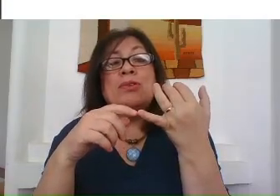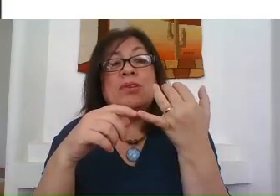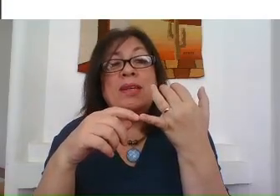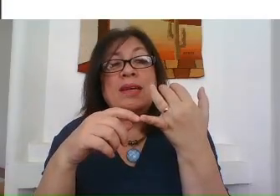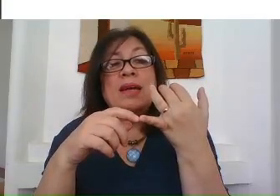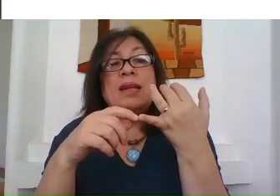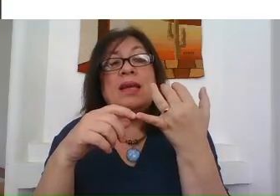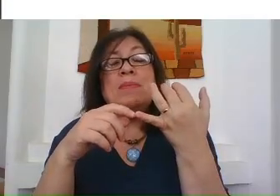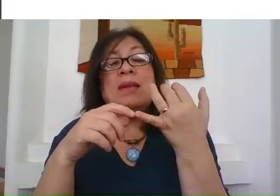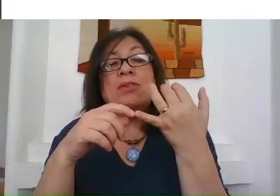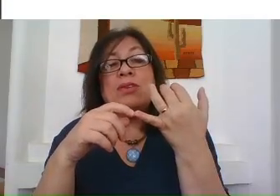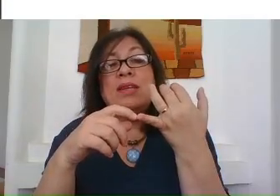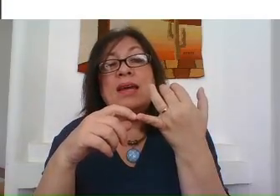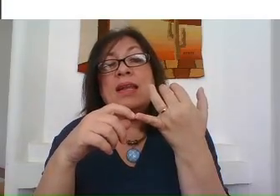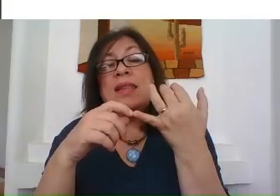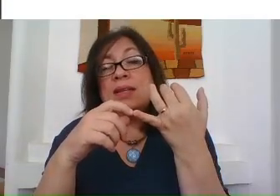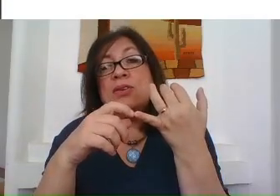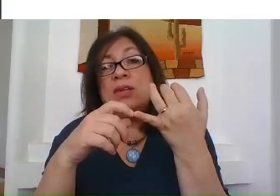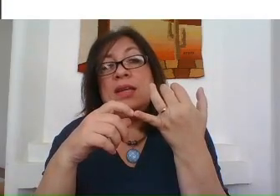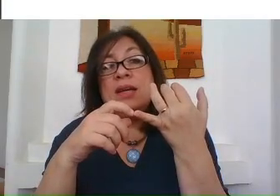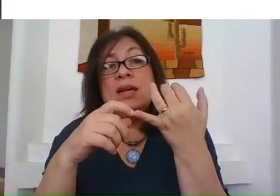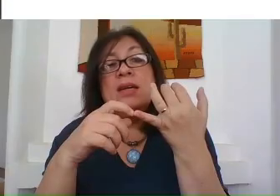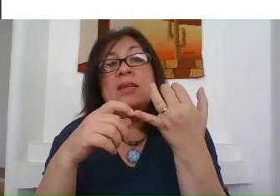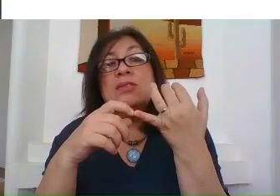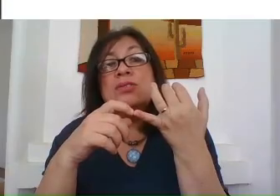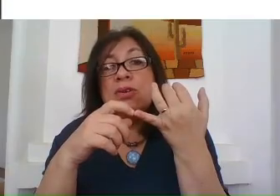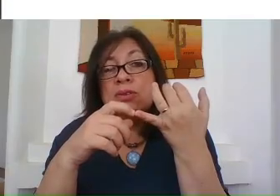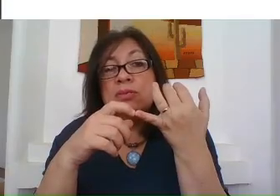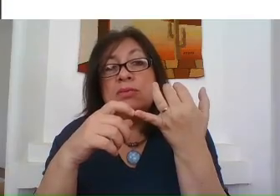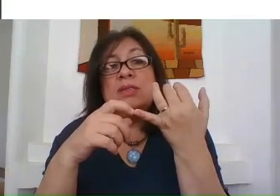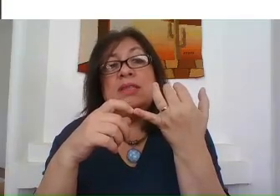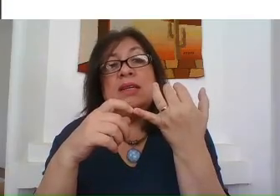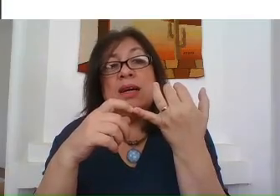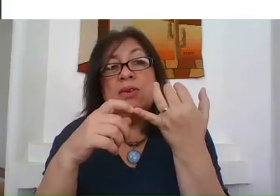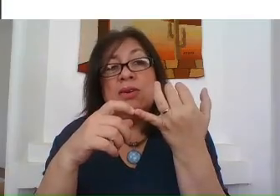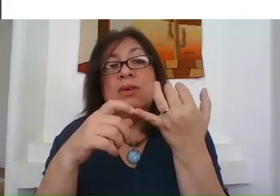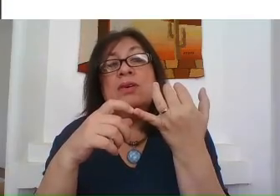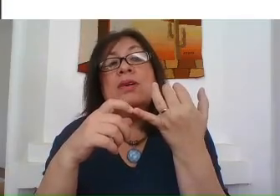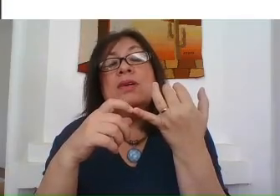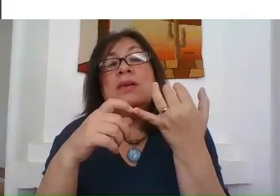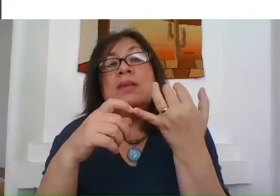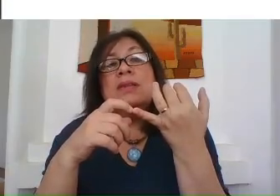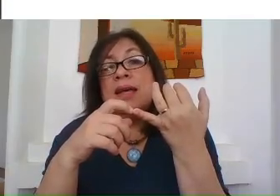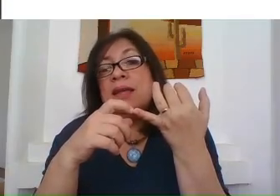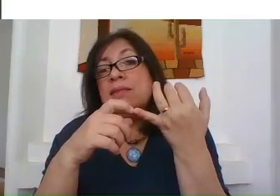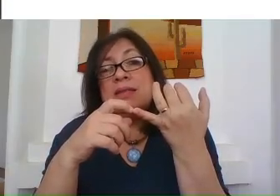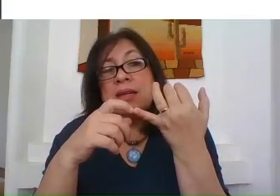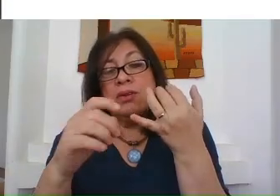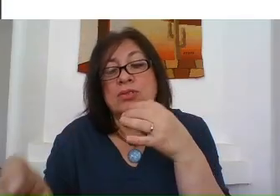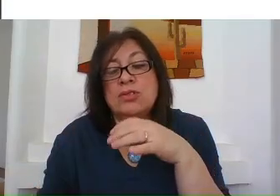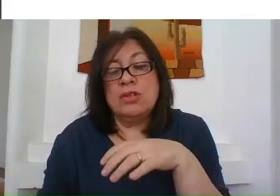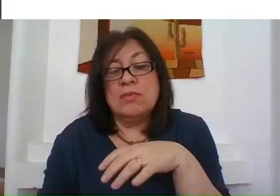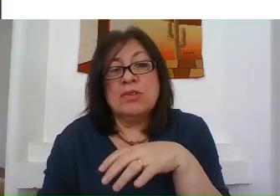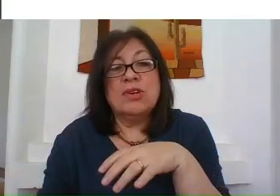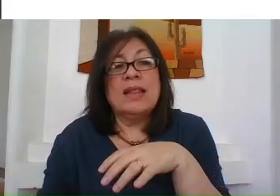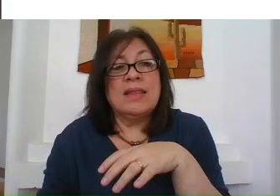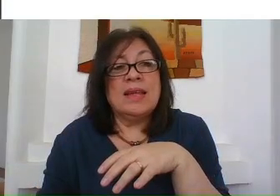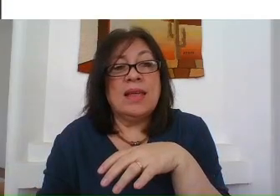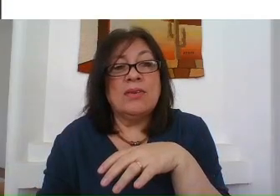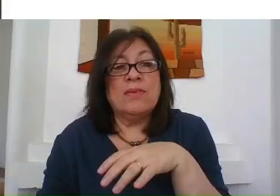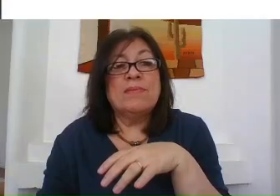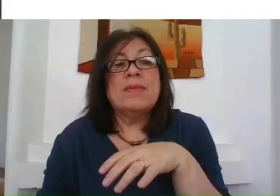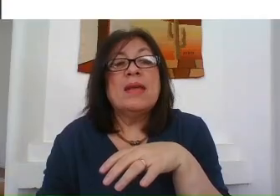la hipotonía, la hipertonía y la distonía, son un indicador de desarrollo